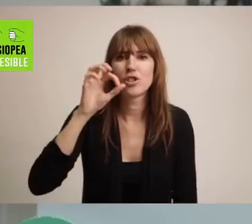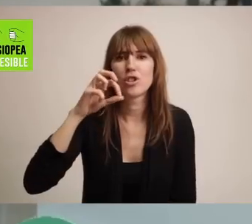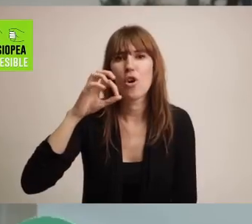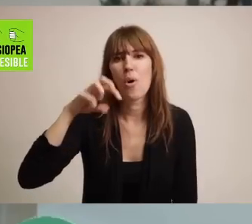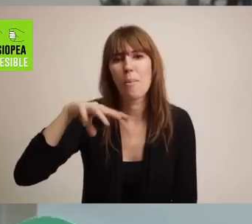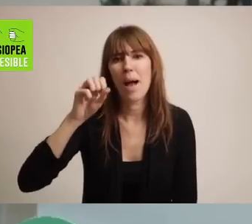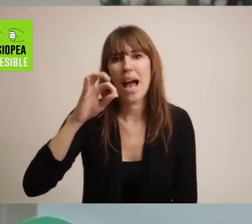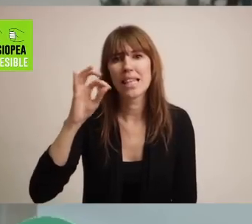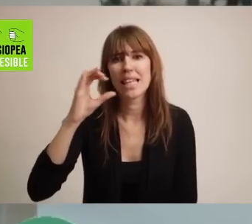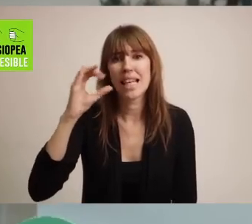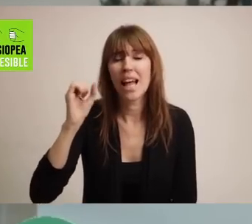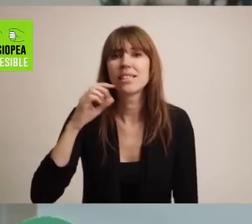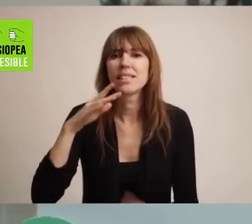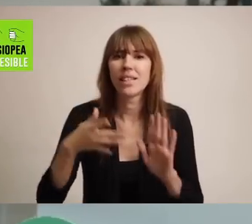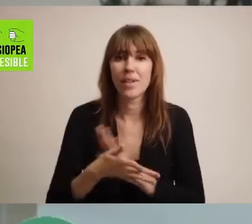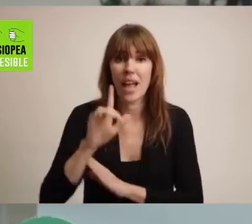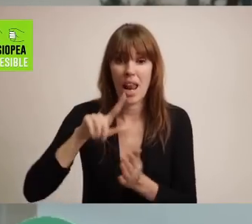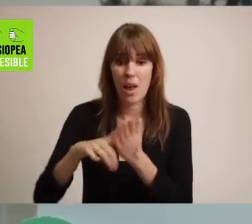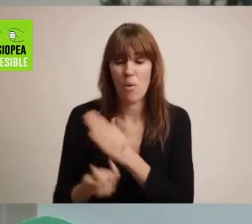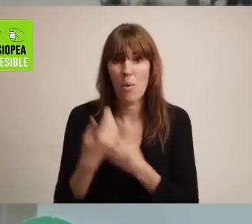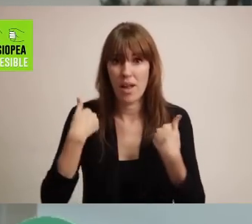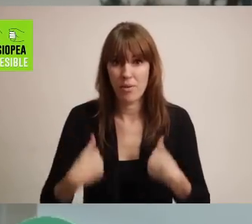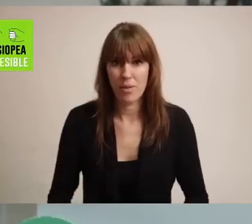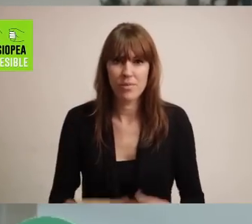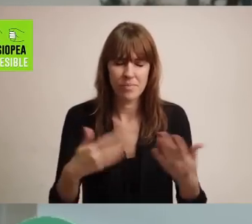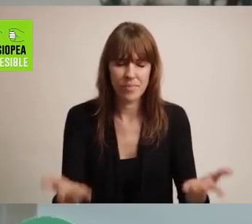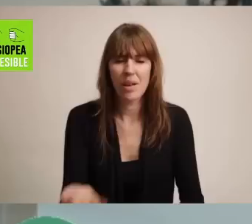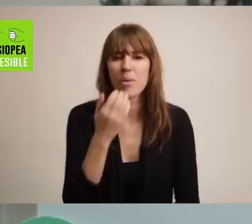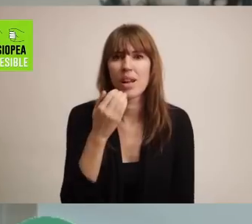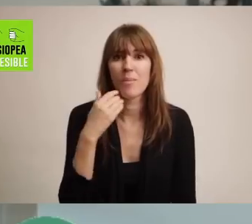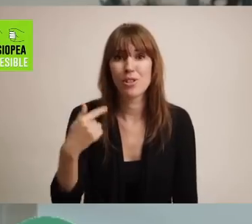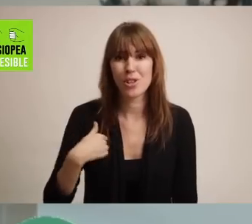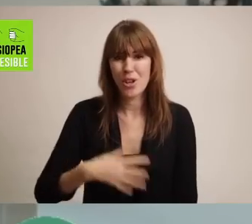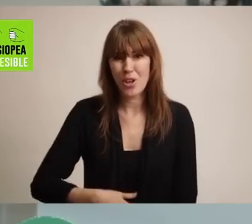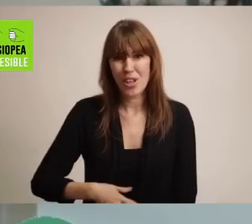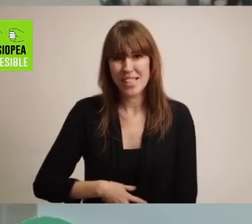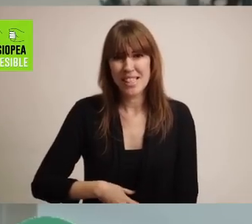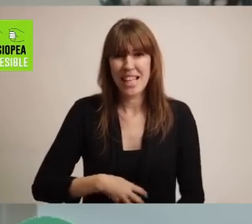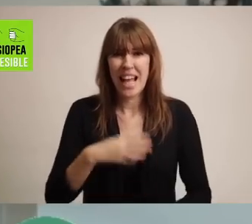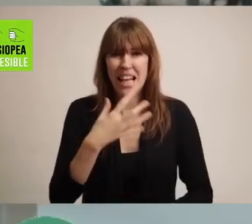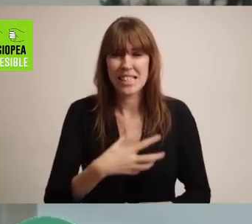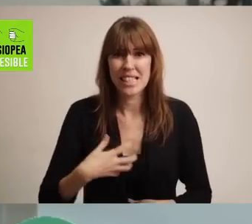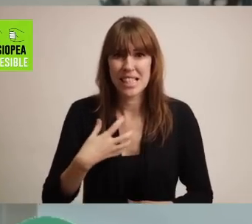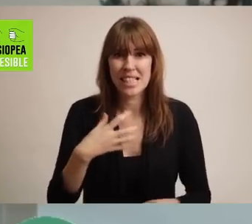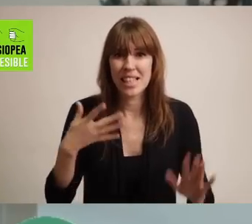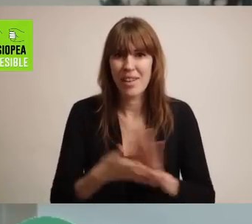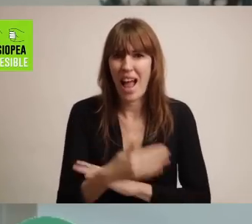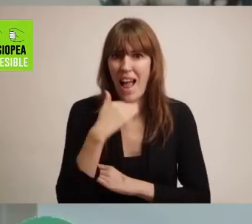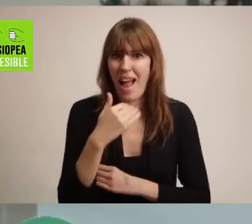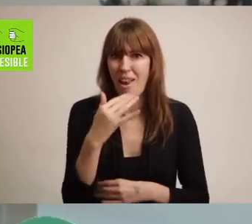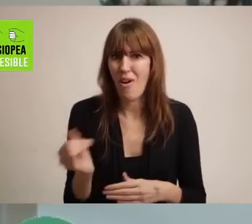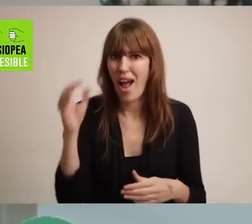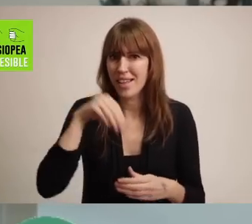el lenguaje del cuerpo. Que si, por ejemplo, yo tengo una gastritis, es porque hay algo que no estoy tragando de ninguna